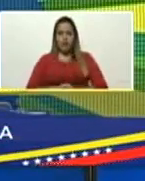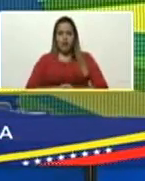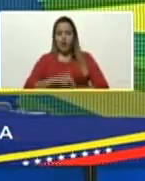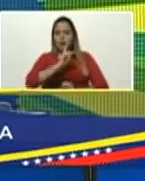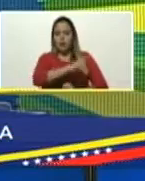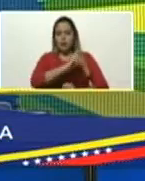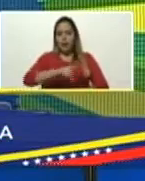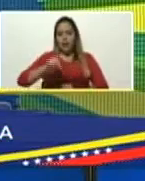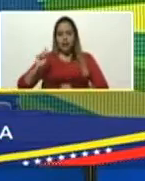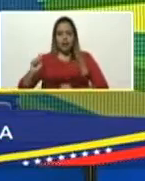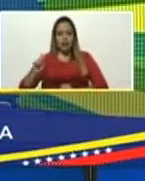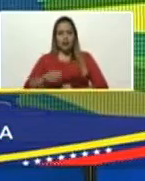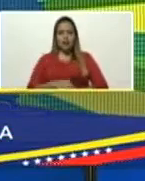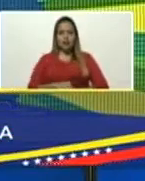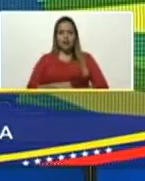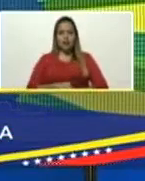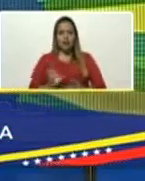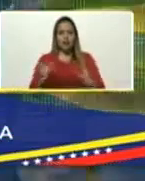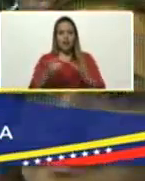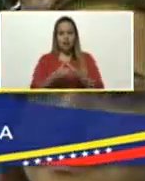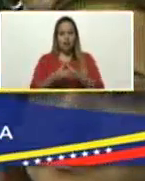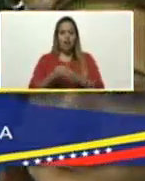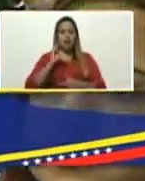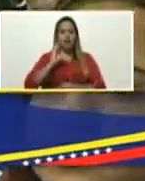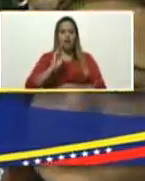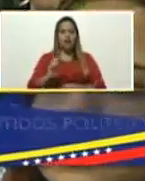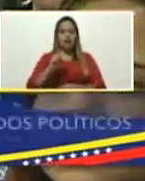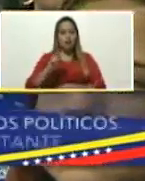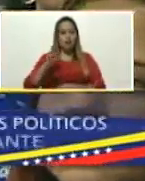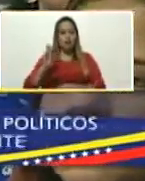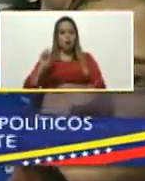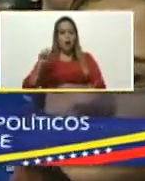Todos, PPT, Tupamaros, UPB,